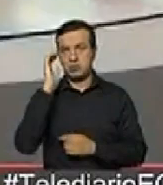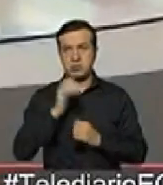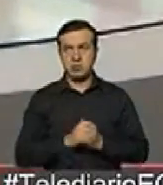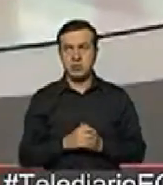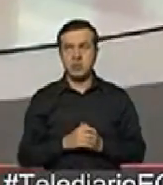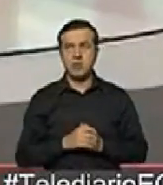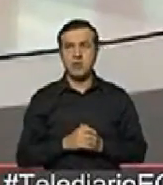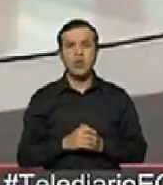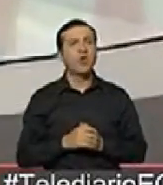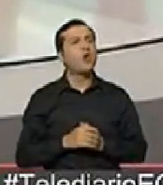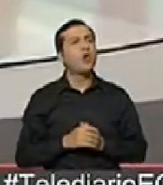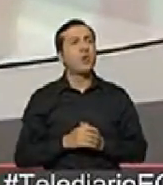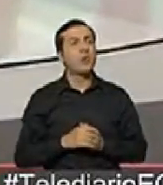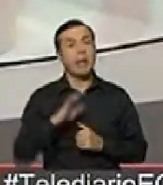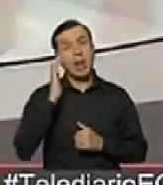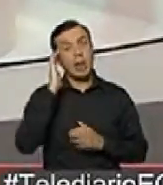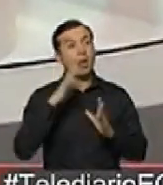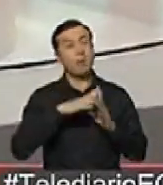no,